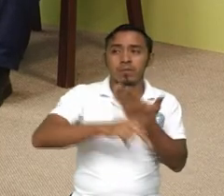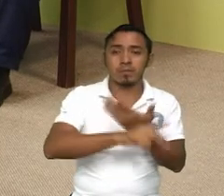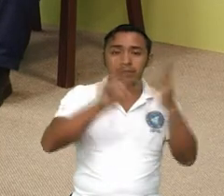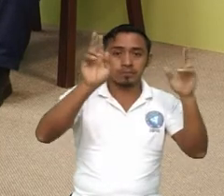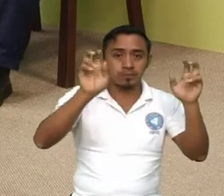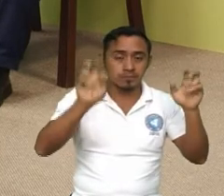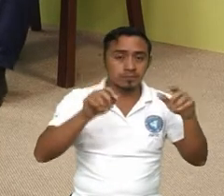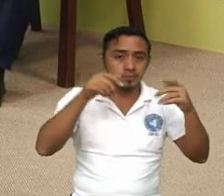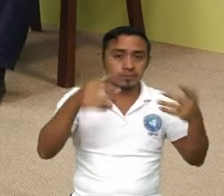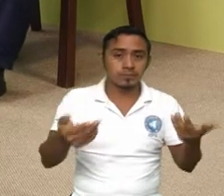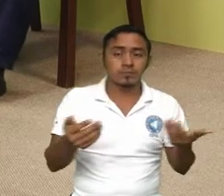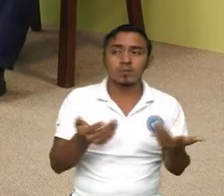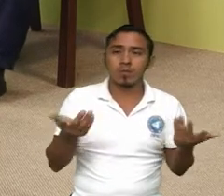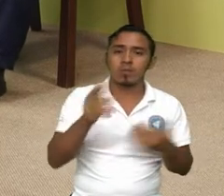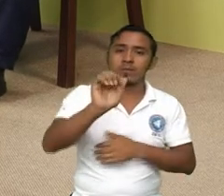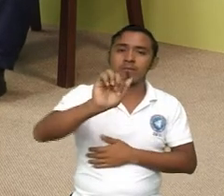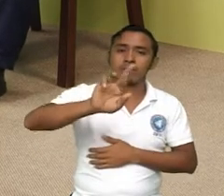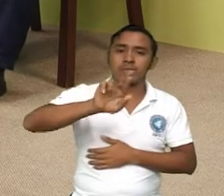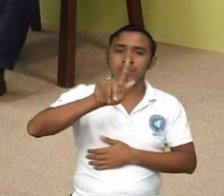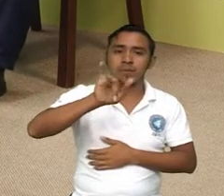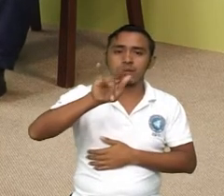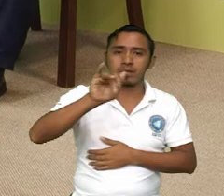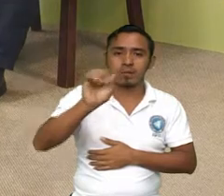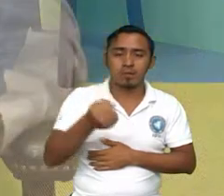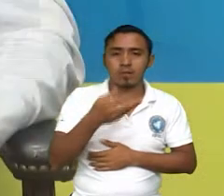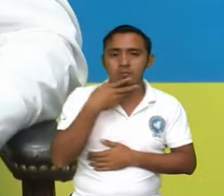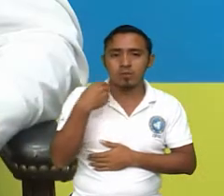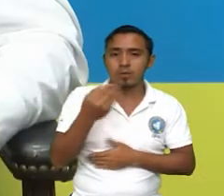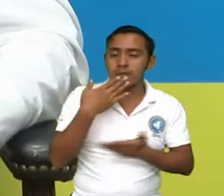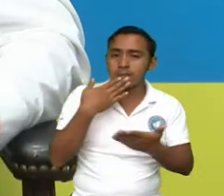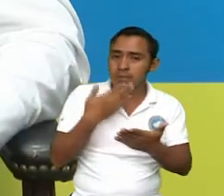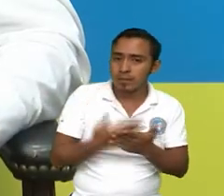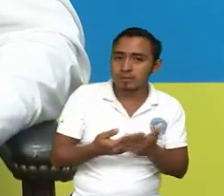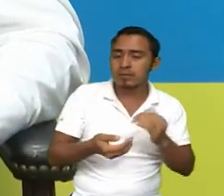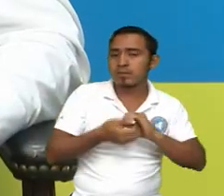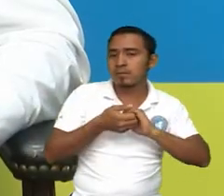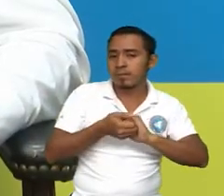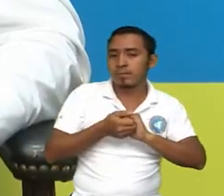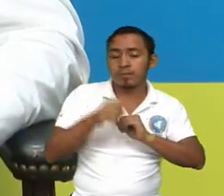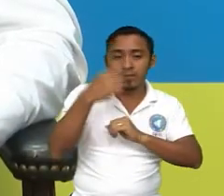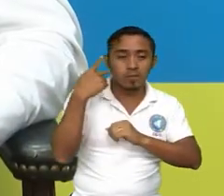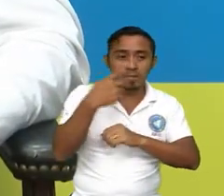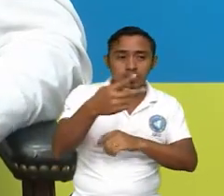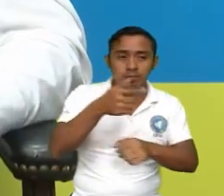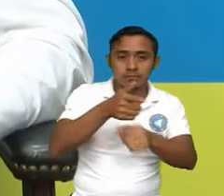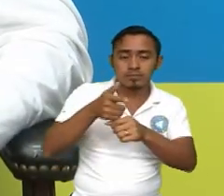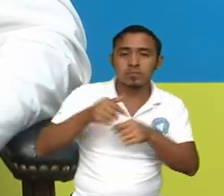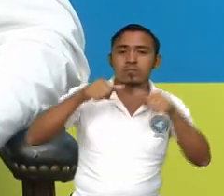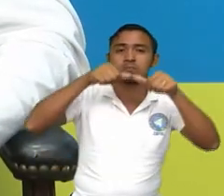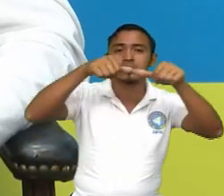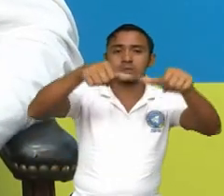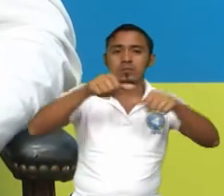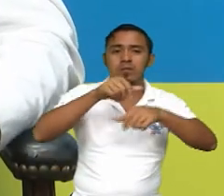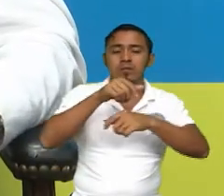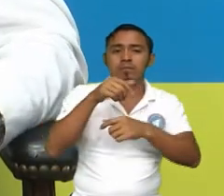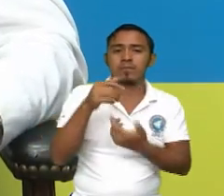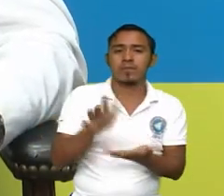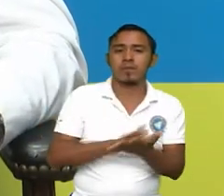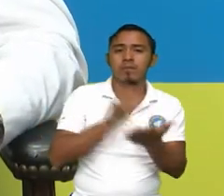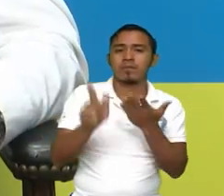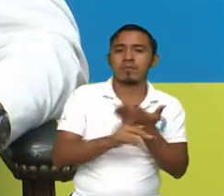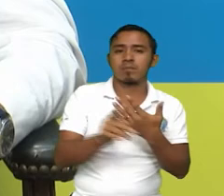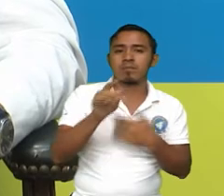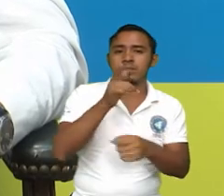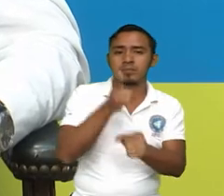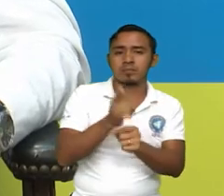este tema cómo es la artritis juvenil debe hacer nuevos amigos televidentes de sus sintonías le invitamos a que continúe en la programación